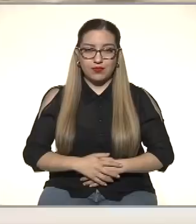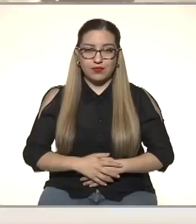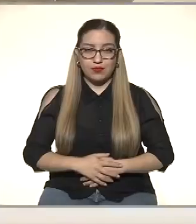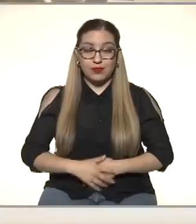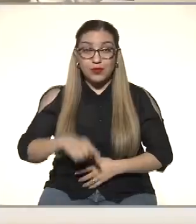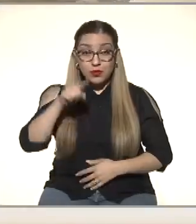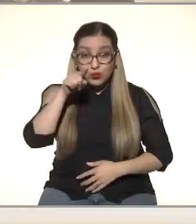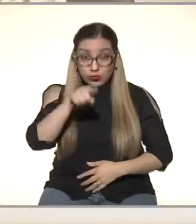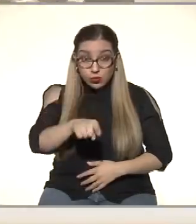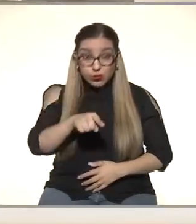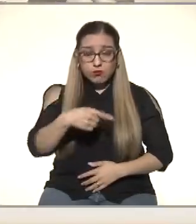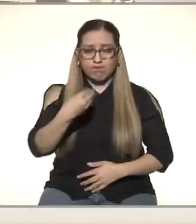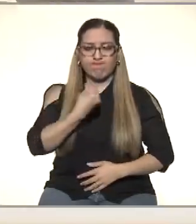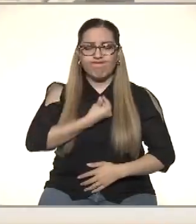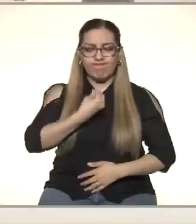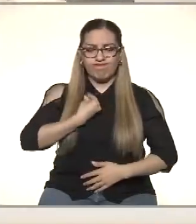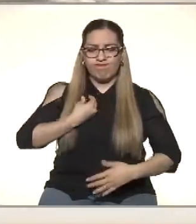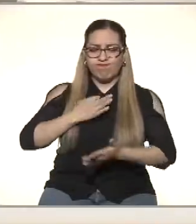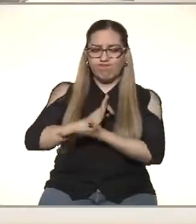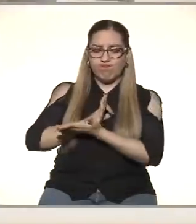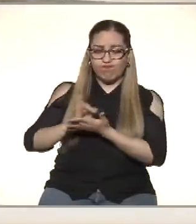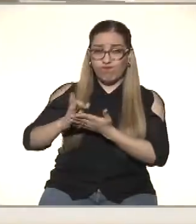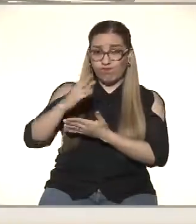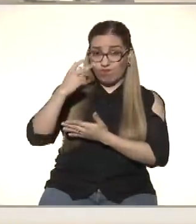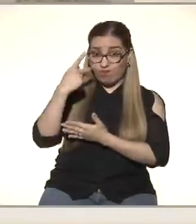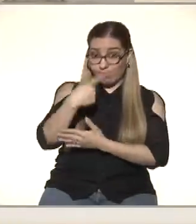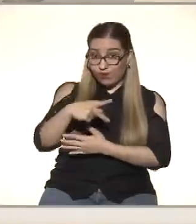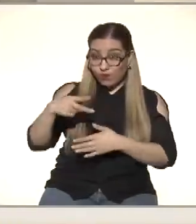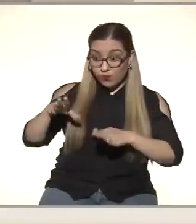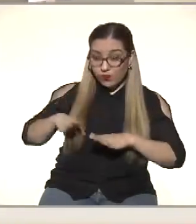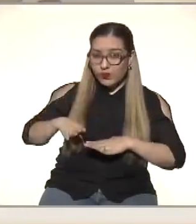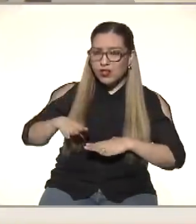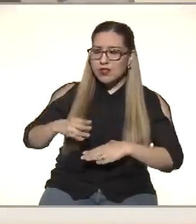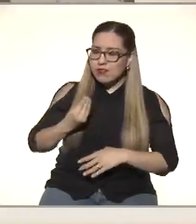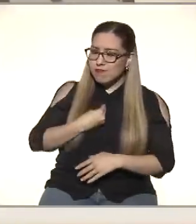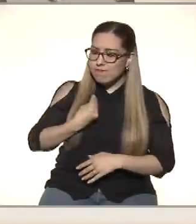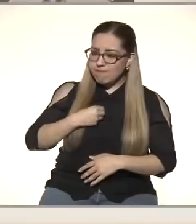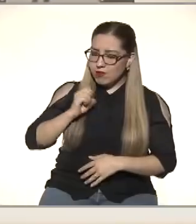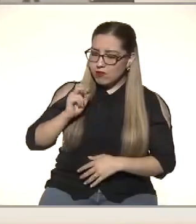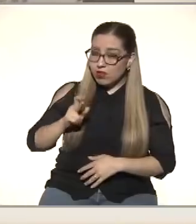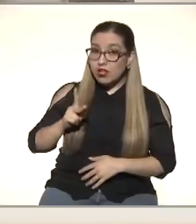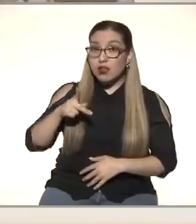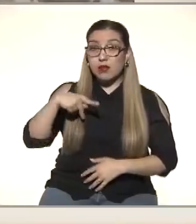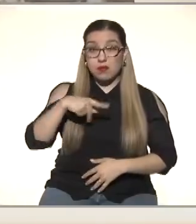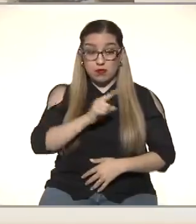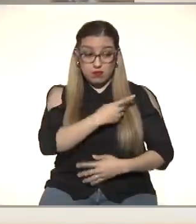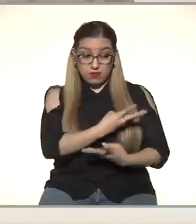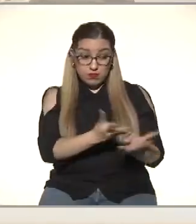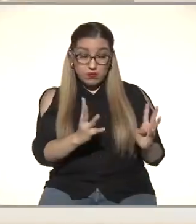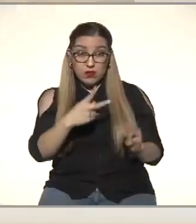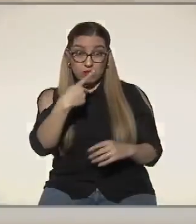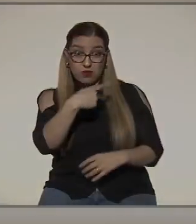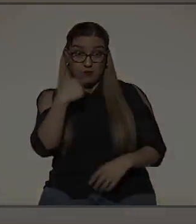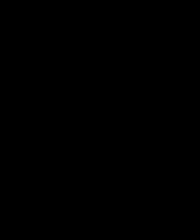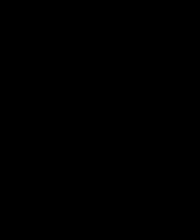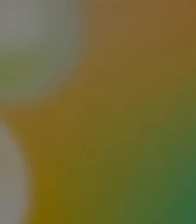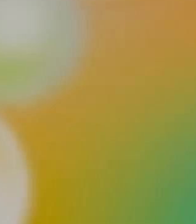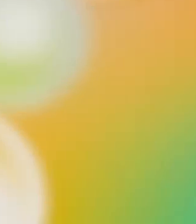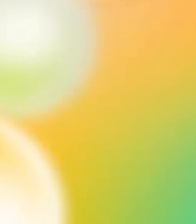Si vas a tolerar la infidelidad de tu pareja, evita usar a tus hijos e hijas como el argumento principal.